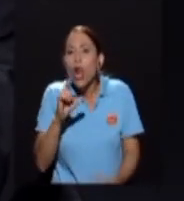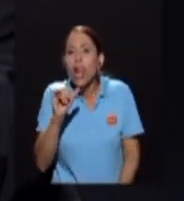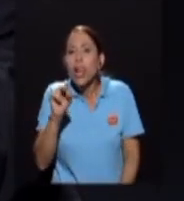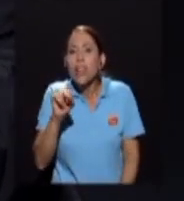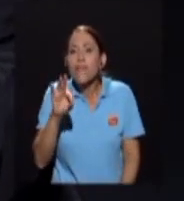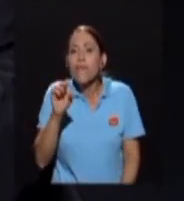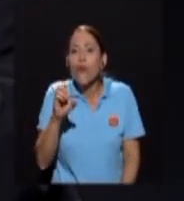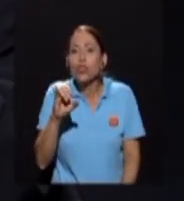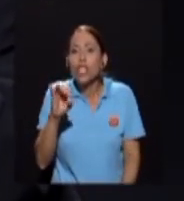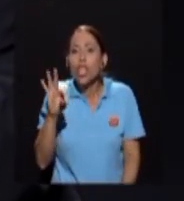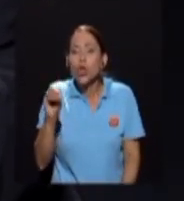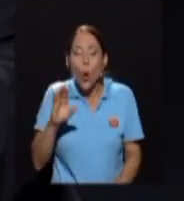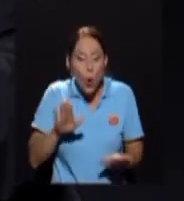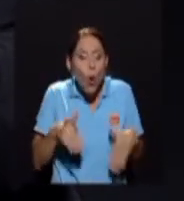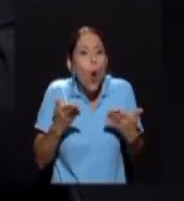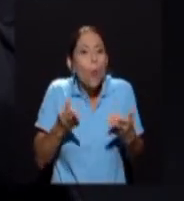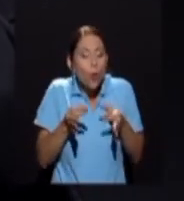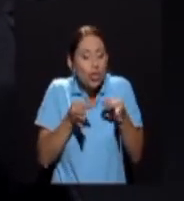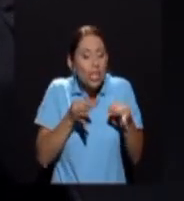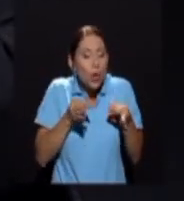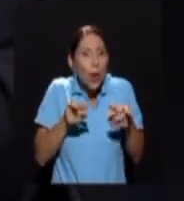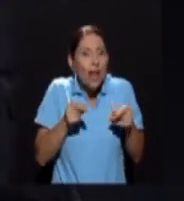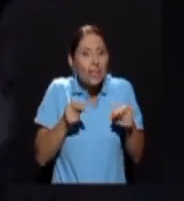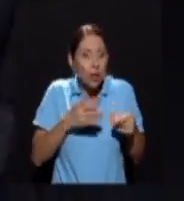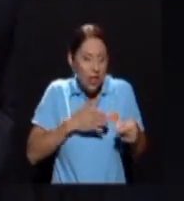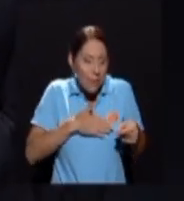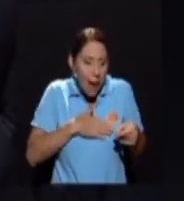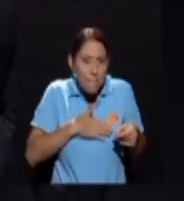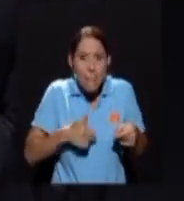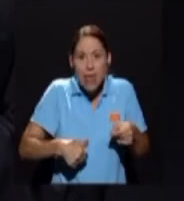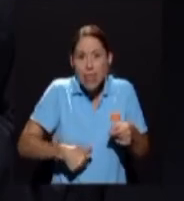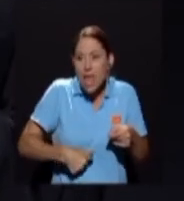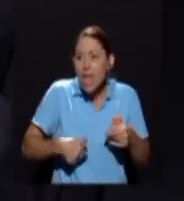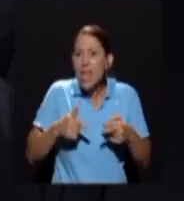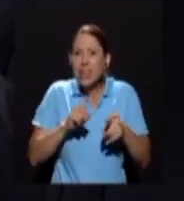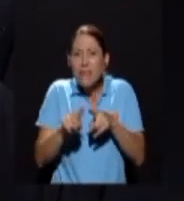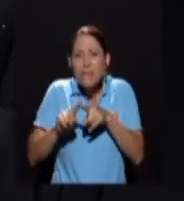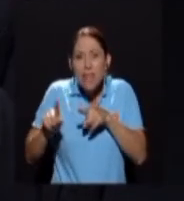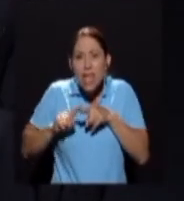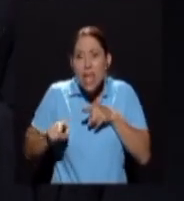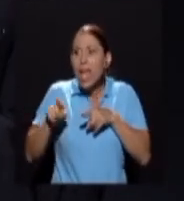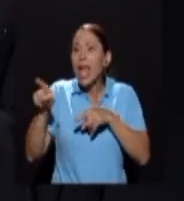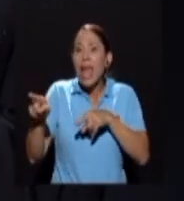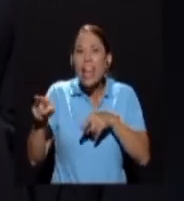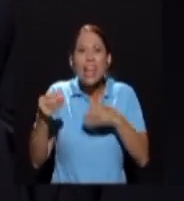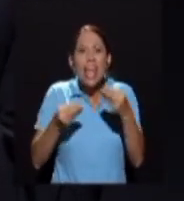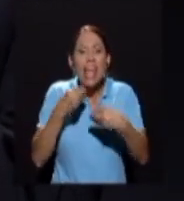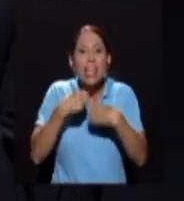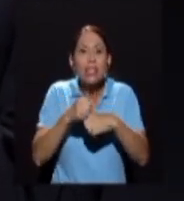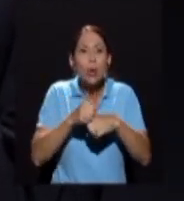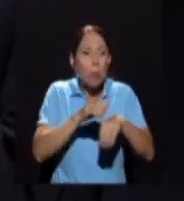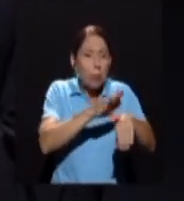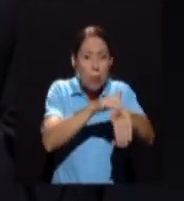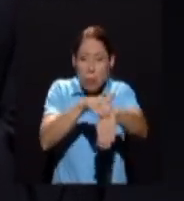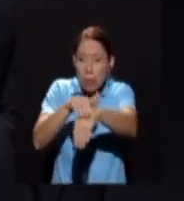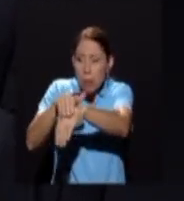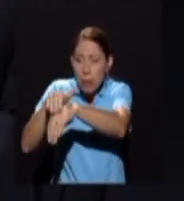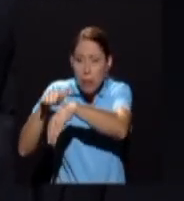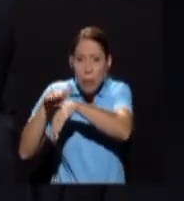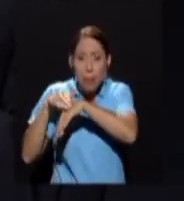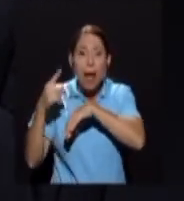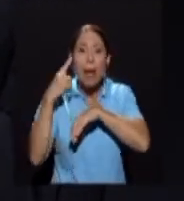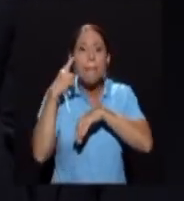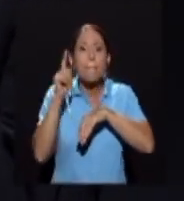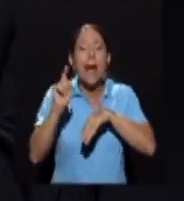de hígado, de riñón. Solicitó todas las autorizaciones para hacer una publicación masiva de